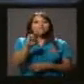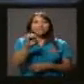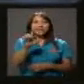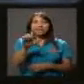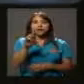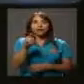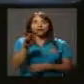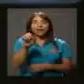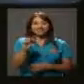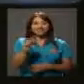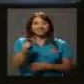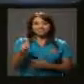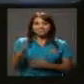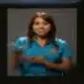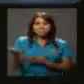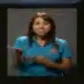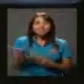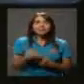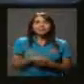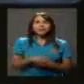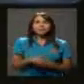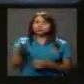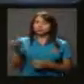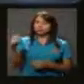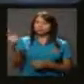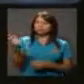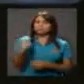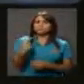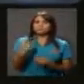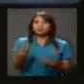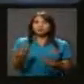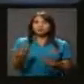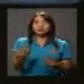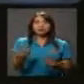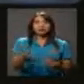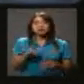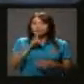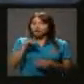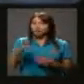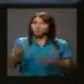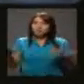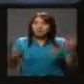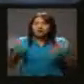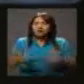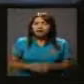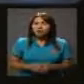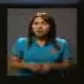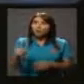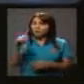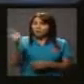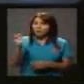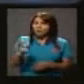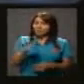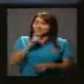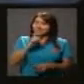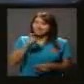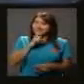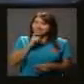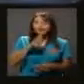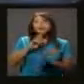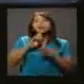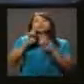mire la pregunta que me hace usted mi amigo realmente es que bárbaro a una pregunta tan difícil una respuesta muy compleja